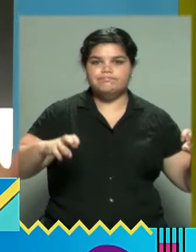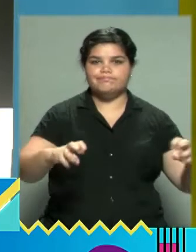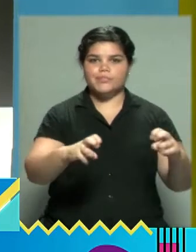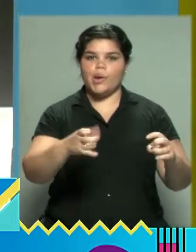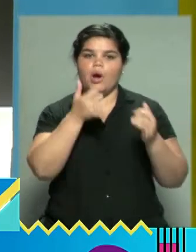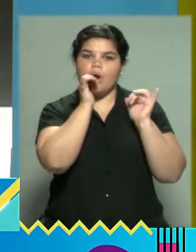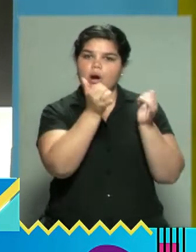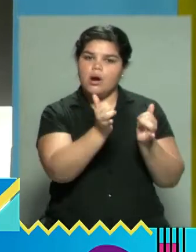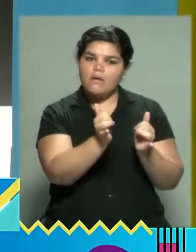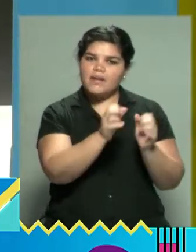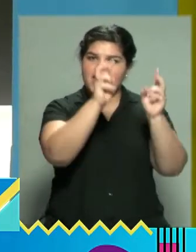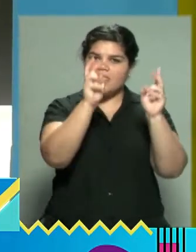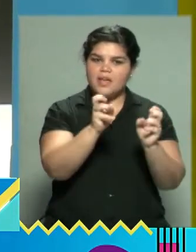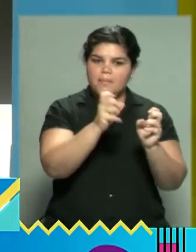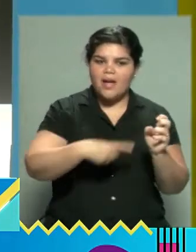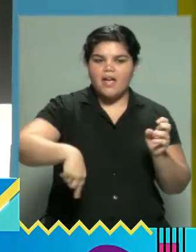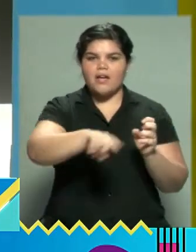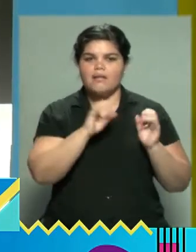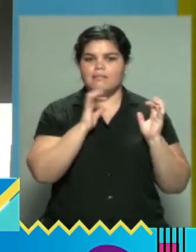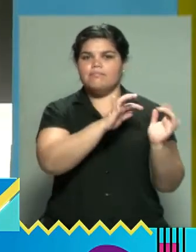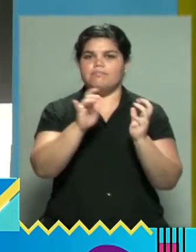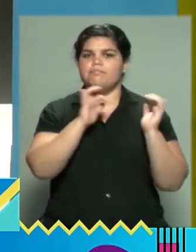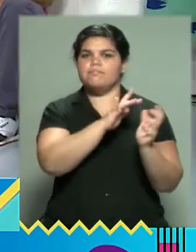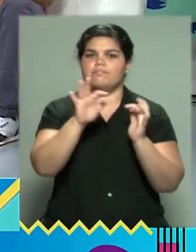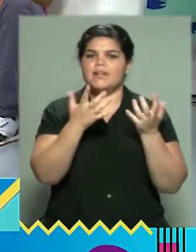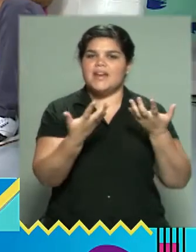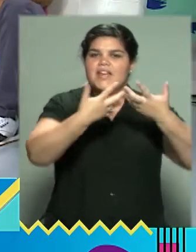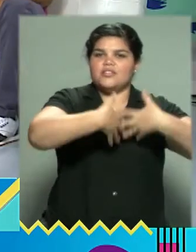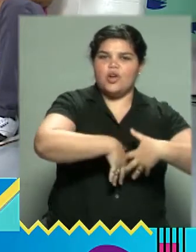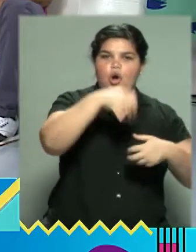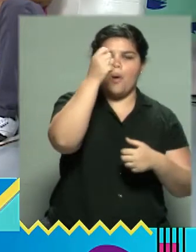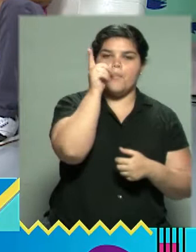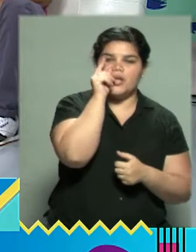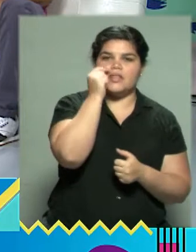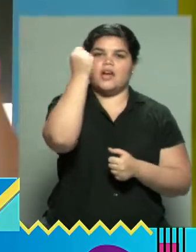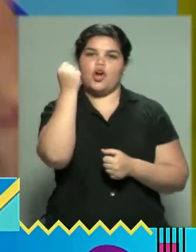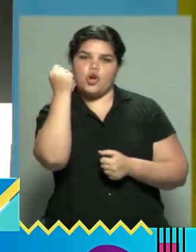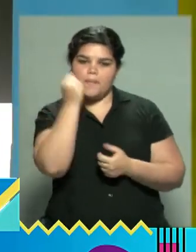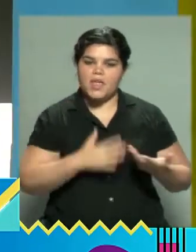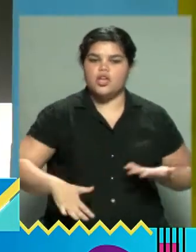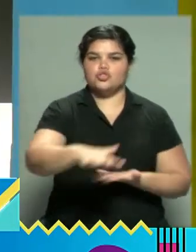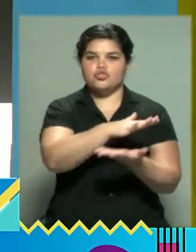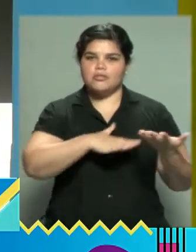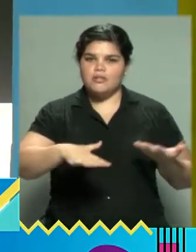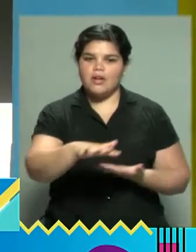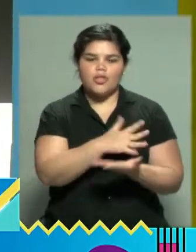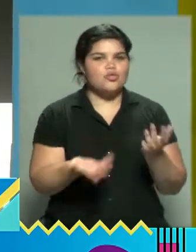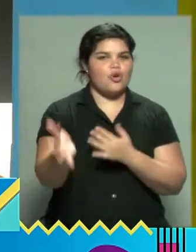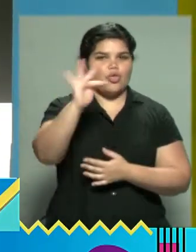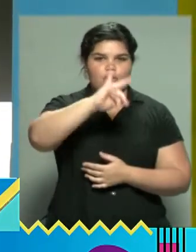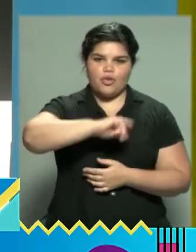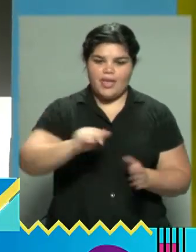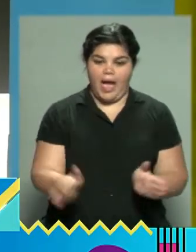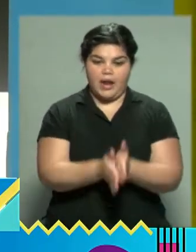estos temas que tienen que ver con la política, con la economía, con la sociedad, con lo que vemos a diario en los